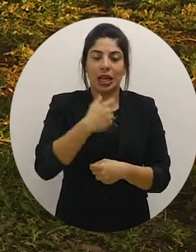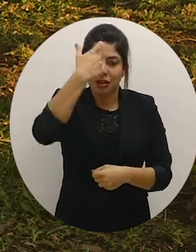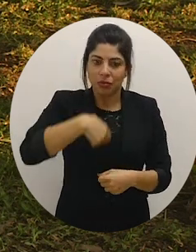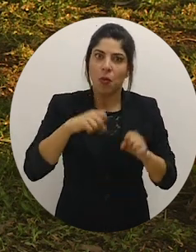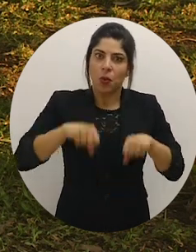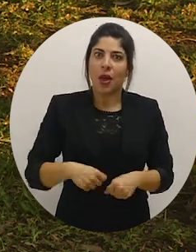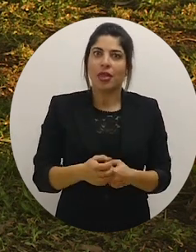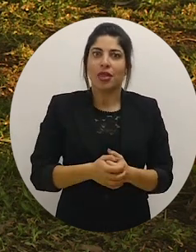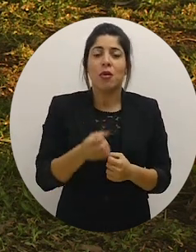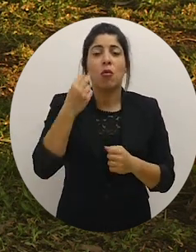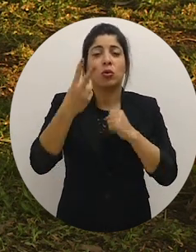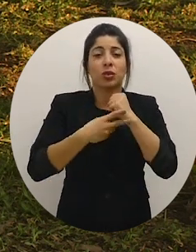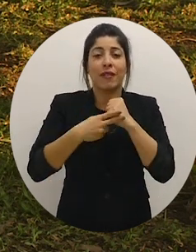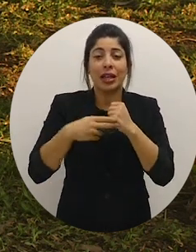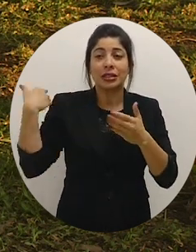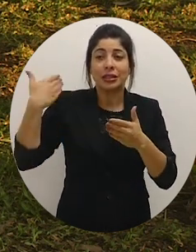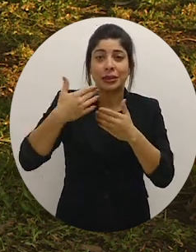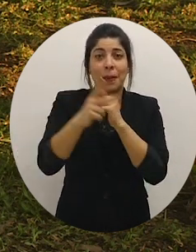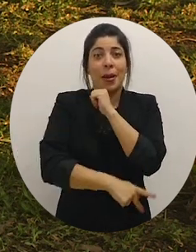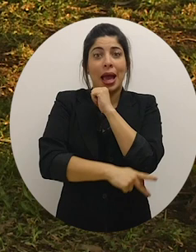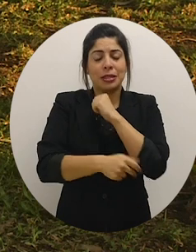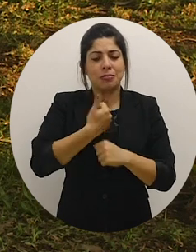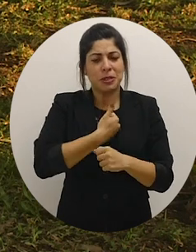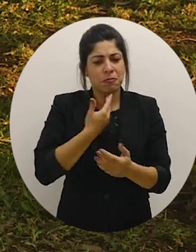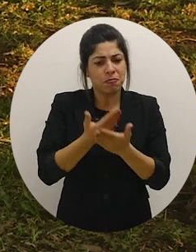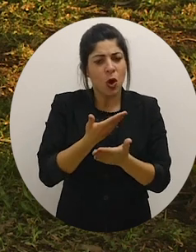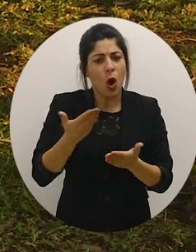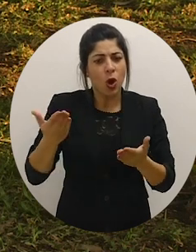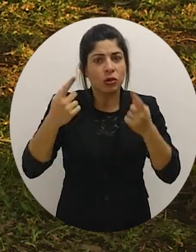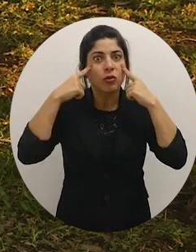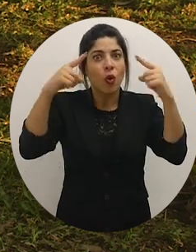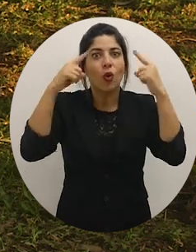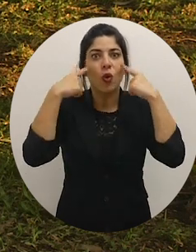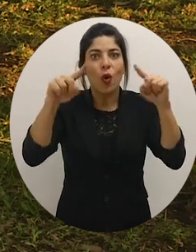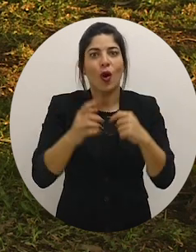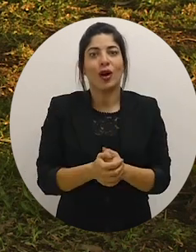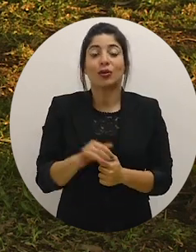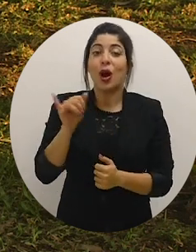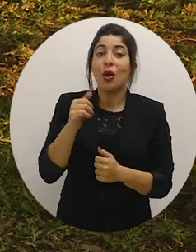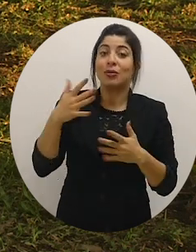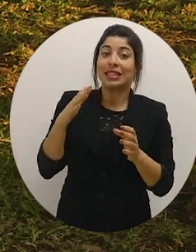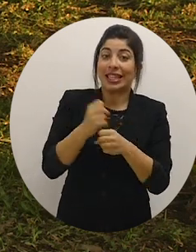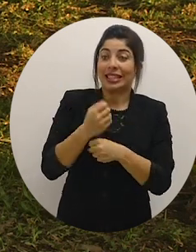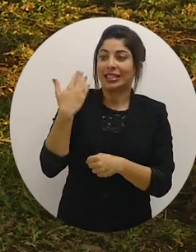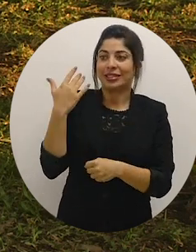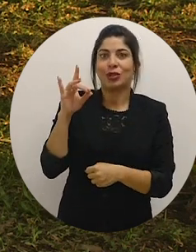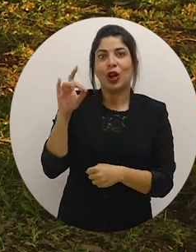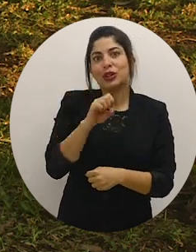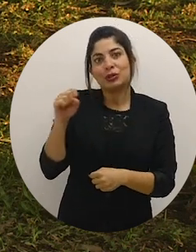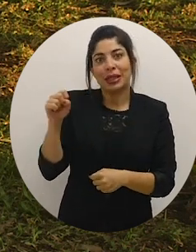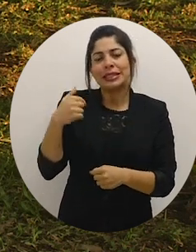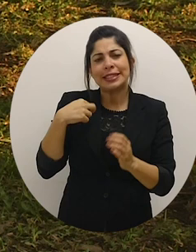No olvidemos todas las veces que, como país, nos hemos propuesto las cosas y las hemos logrado. Como lo hice hace casi